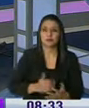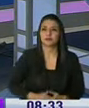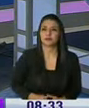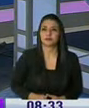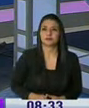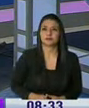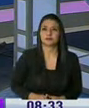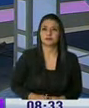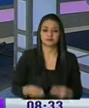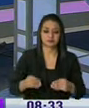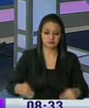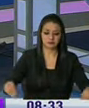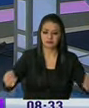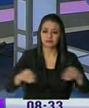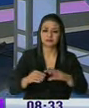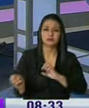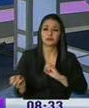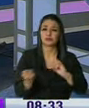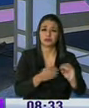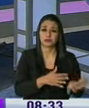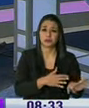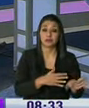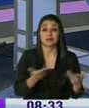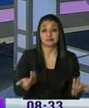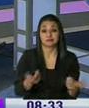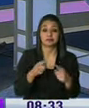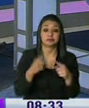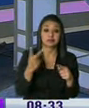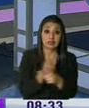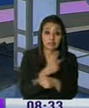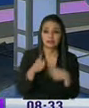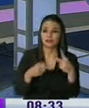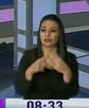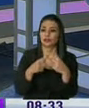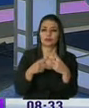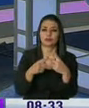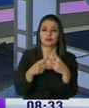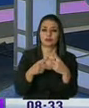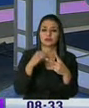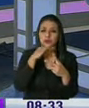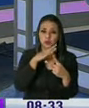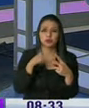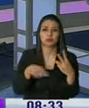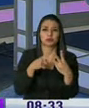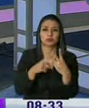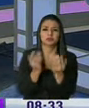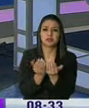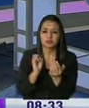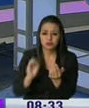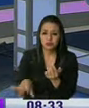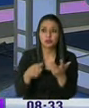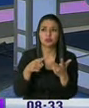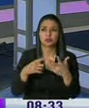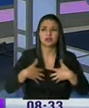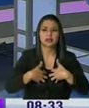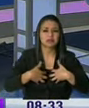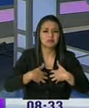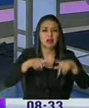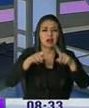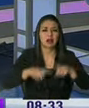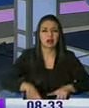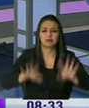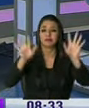ese terreno ahí baldío en muy malas condiciones, eso trae delincuencia, trae también insalubridad, basura, animalitos, feo,